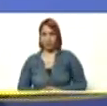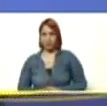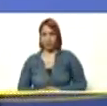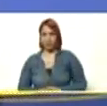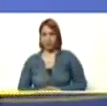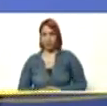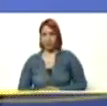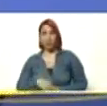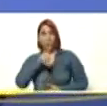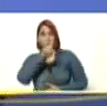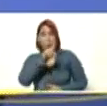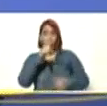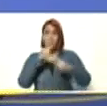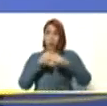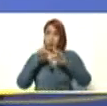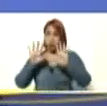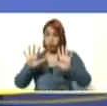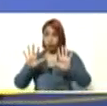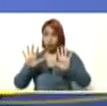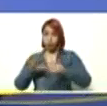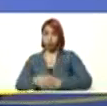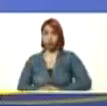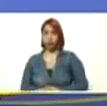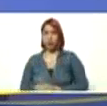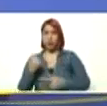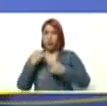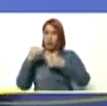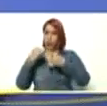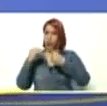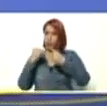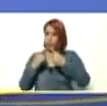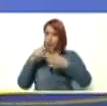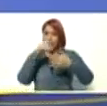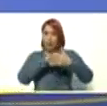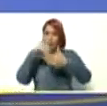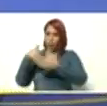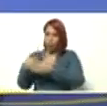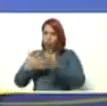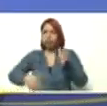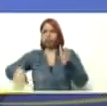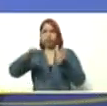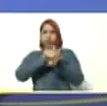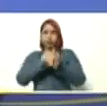El 1x10 es un instrumento electoral que retomamos